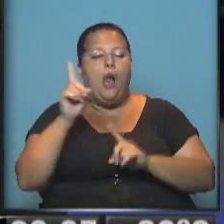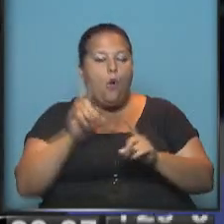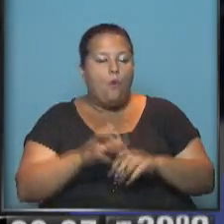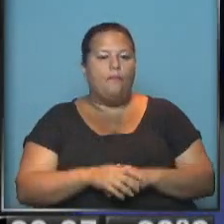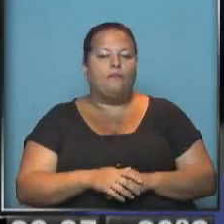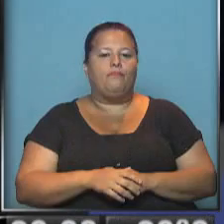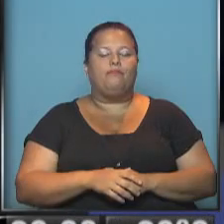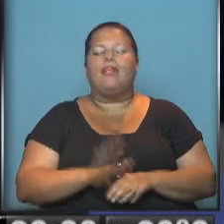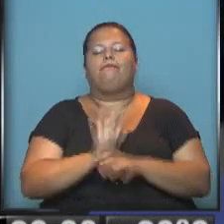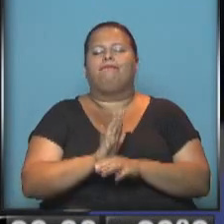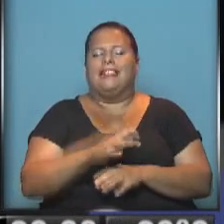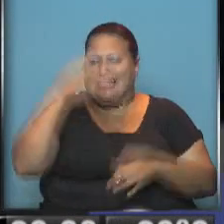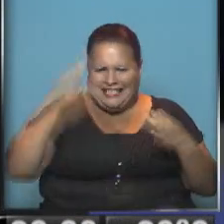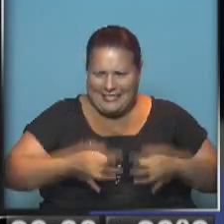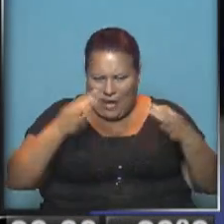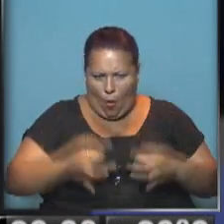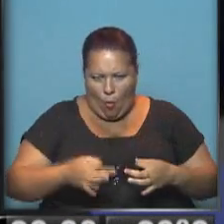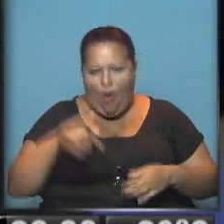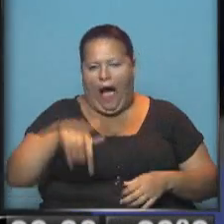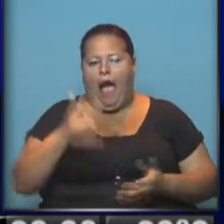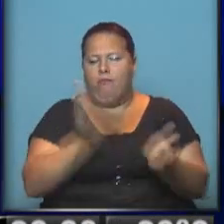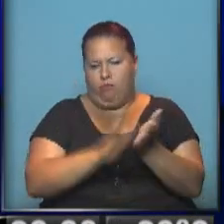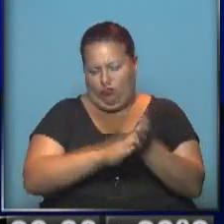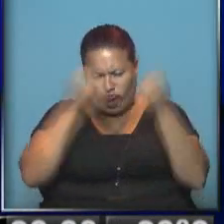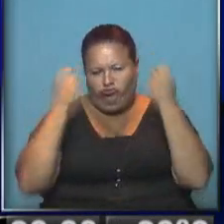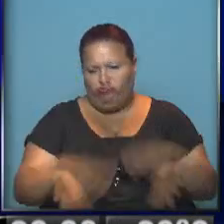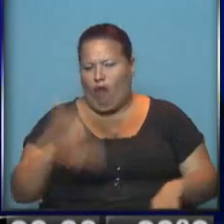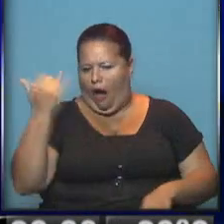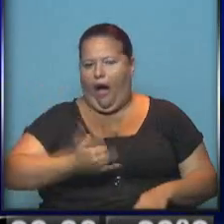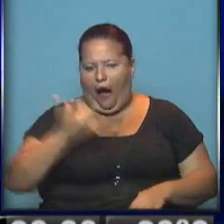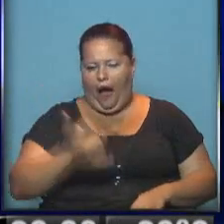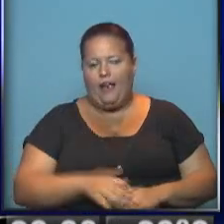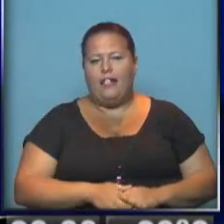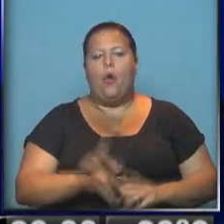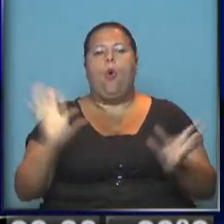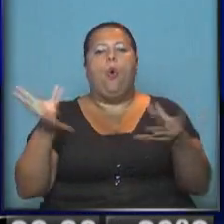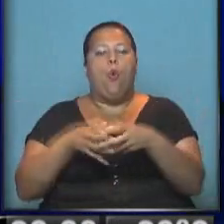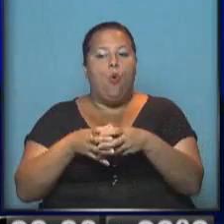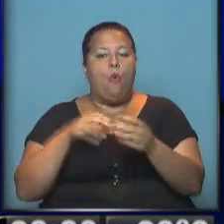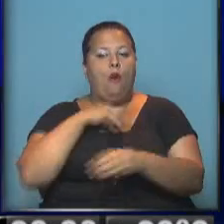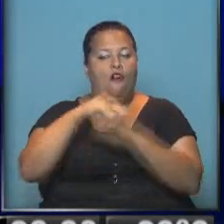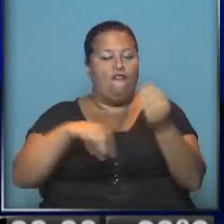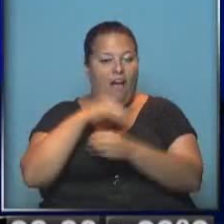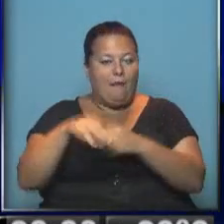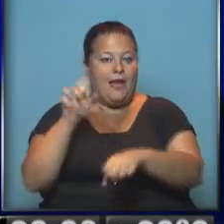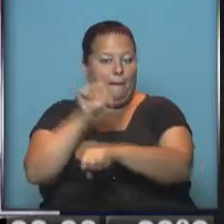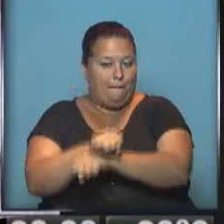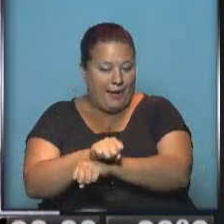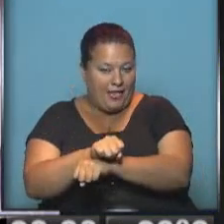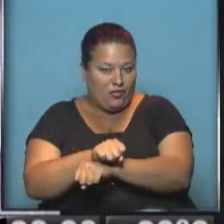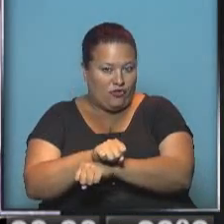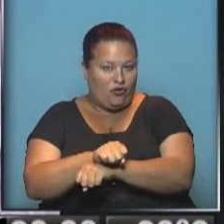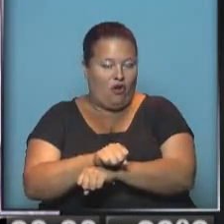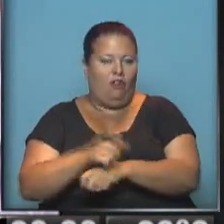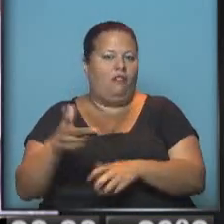es decir, no hay ninguna duda de que lo que sobran acá son pruebas. Es decir, un grupo familiar preso,